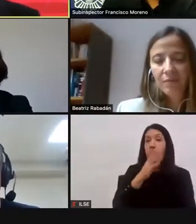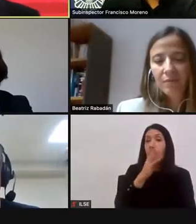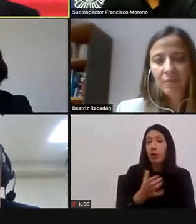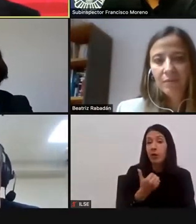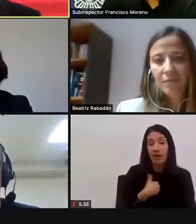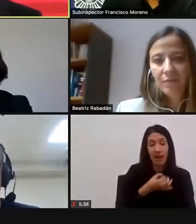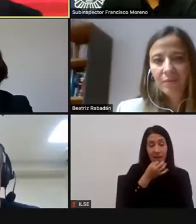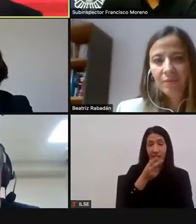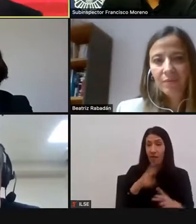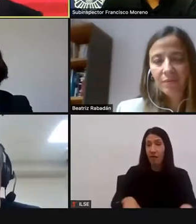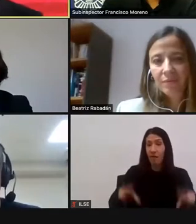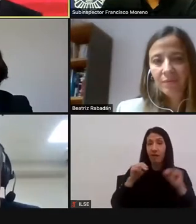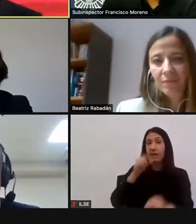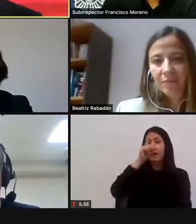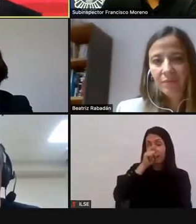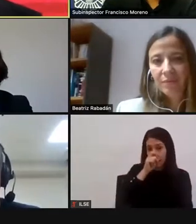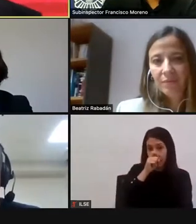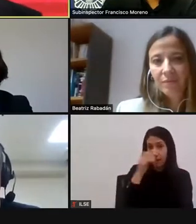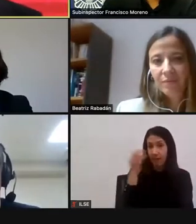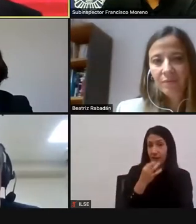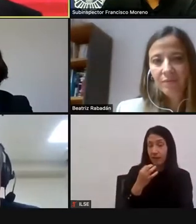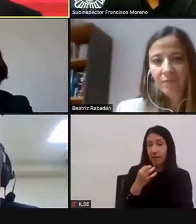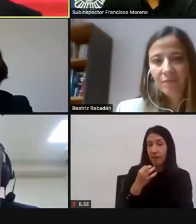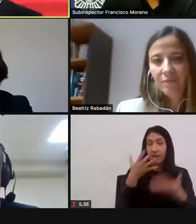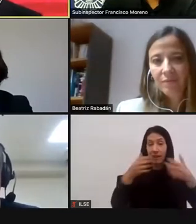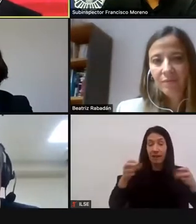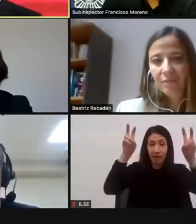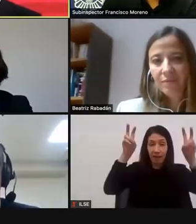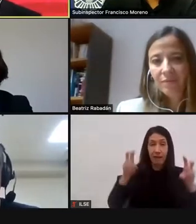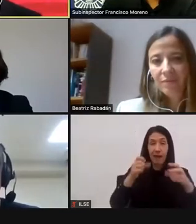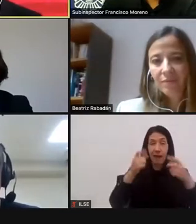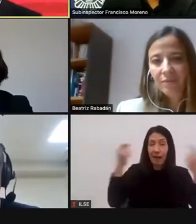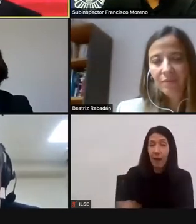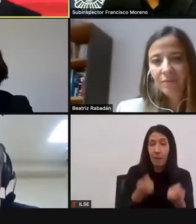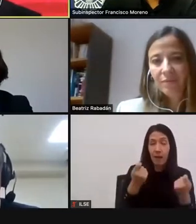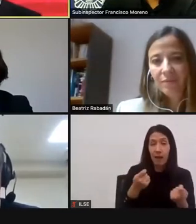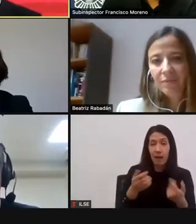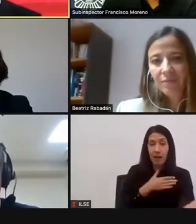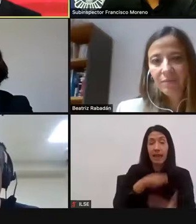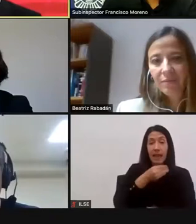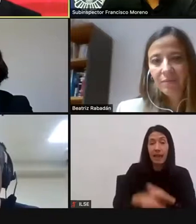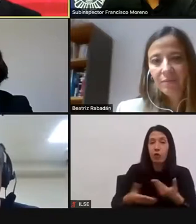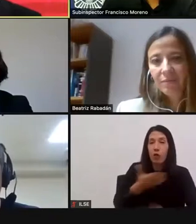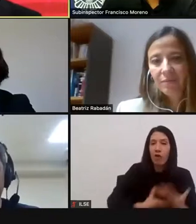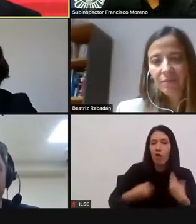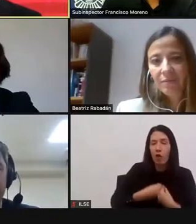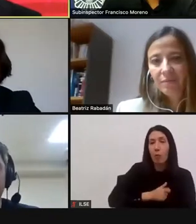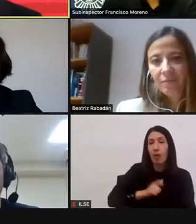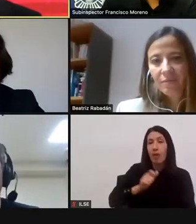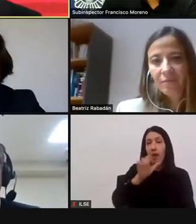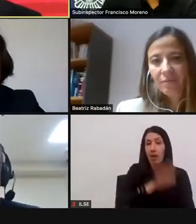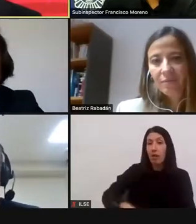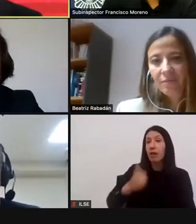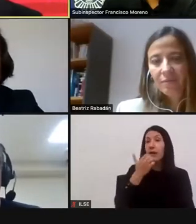termino recordando el eslogan de esa campaña que realizamos con la Policía Nacional: si eres víctima